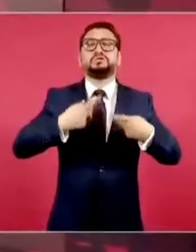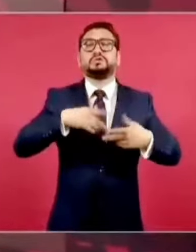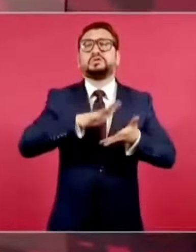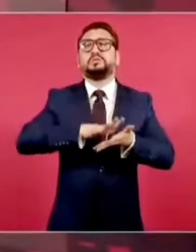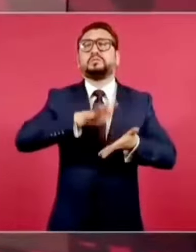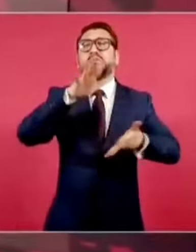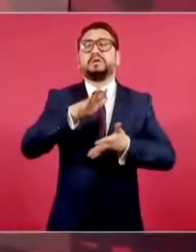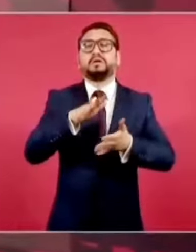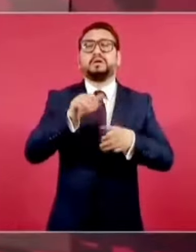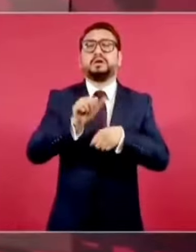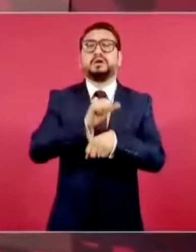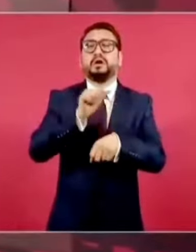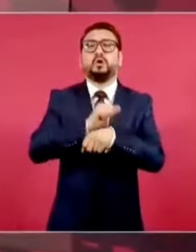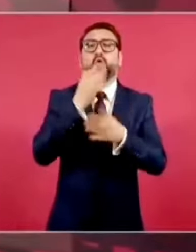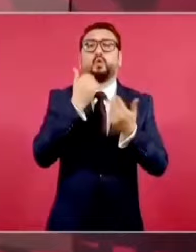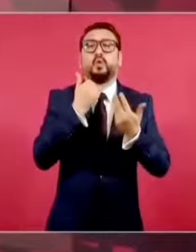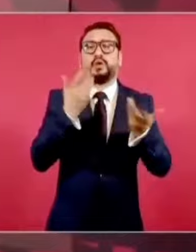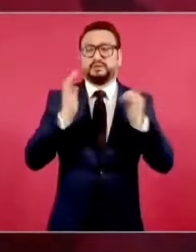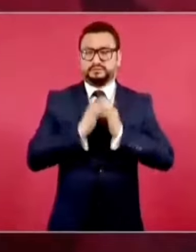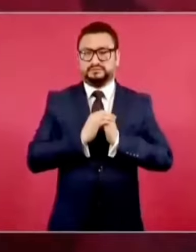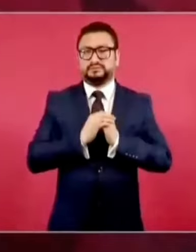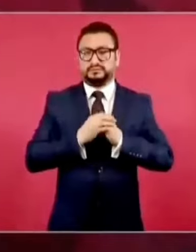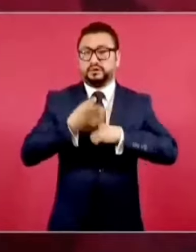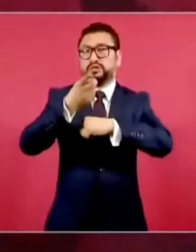carros que no les